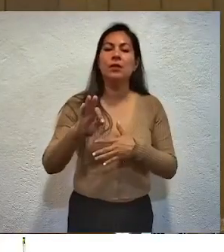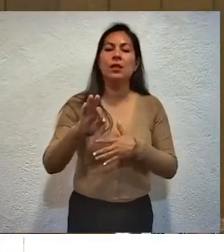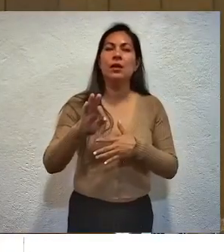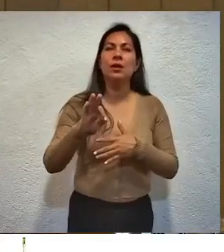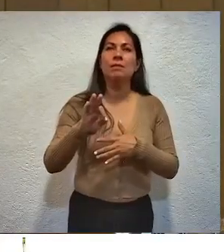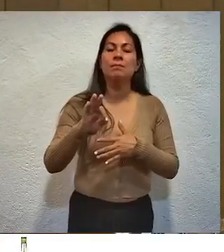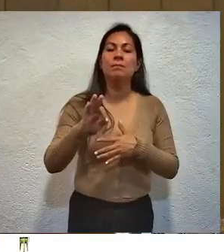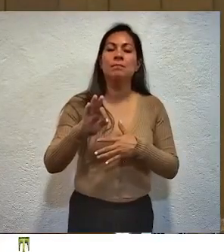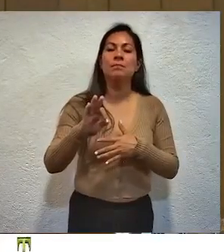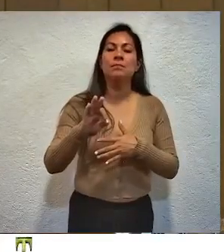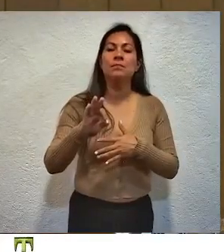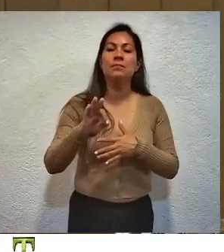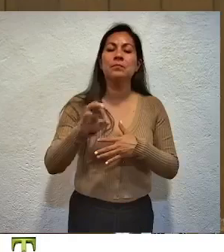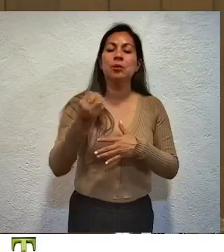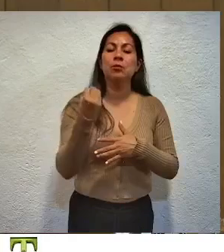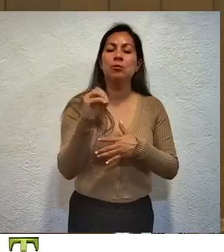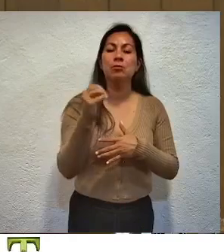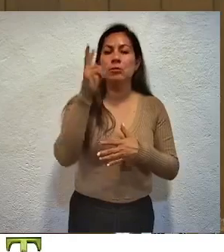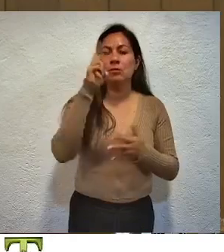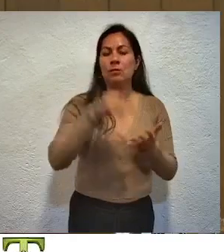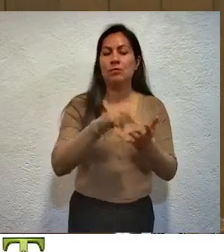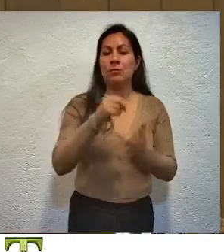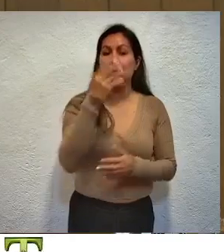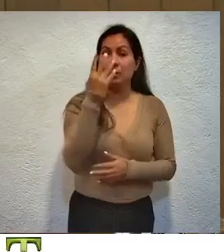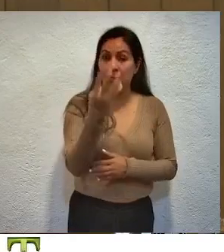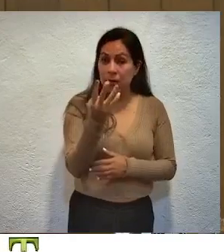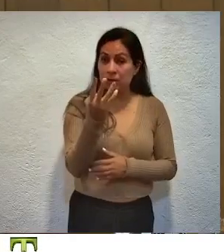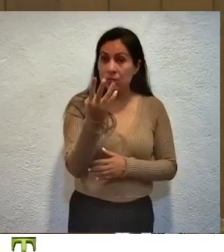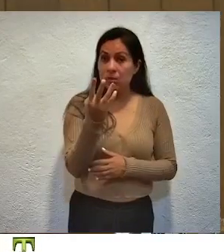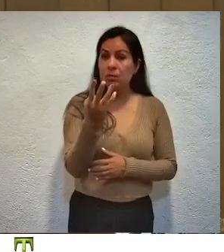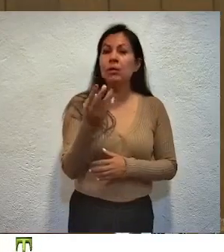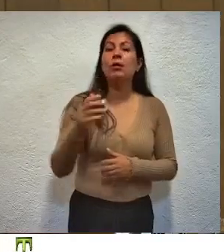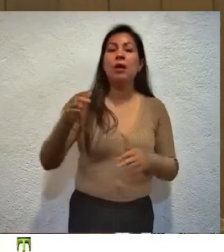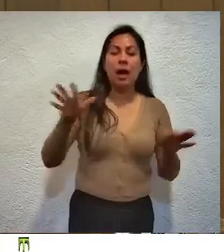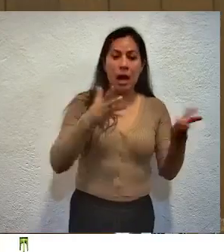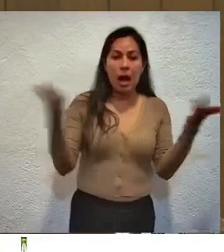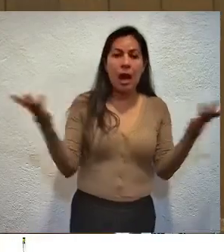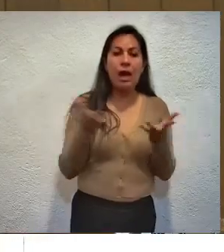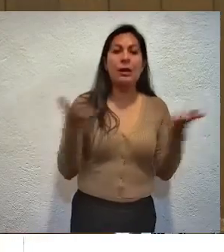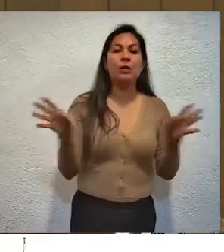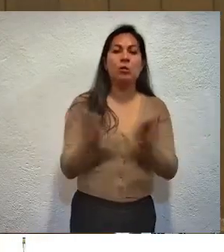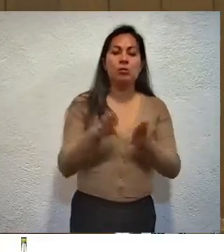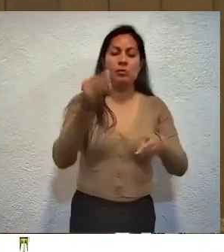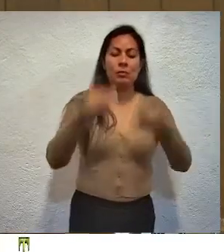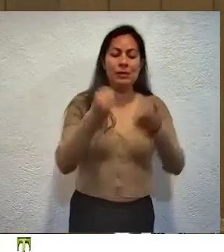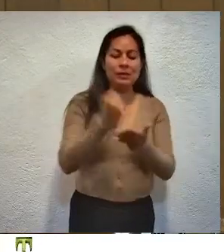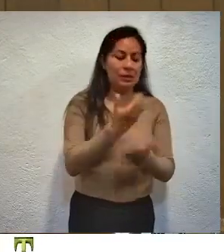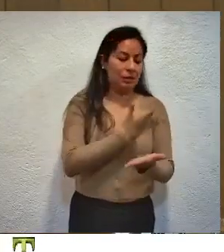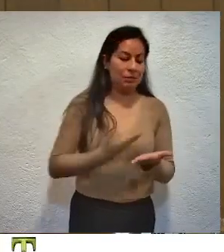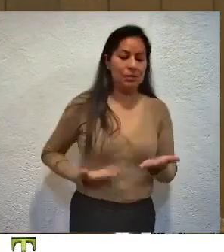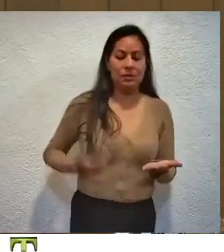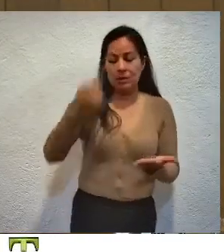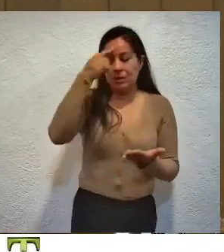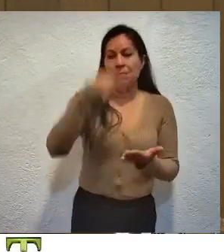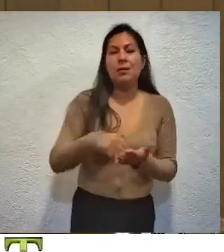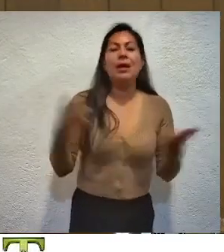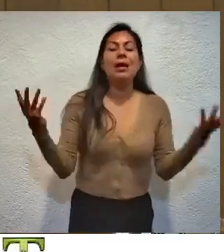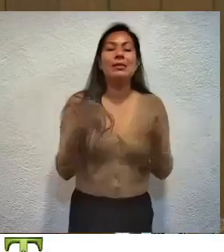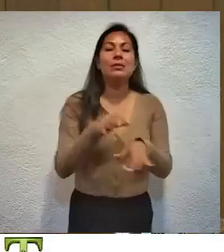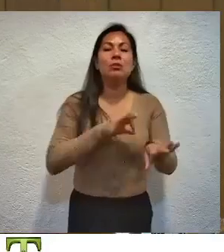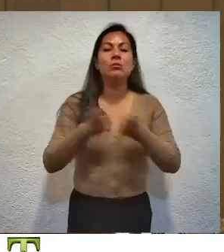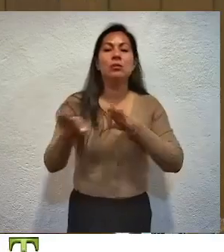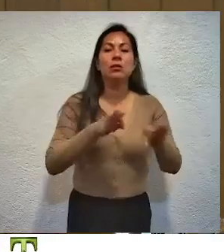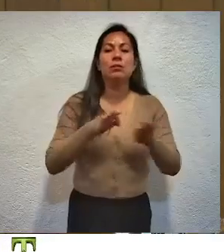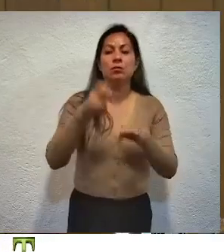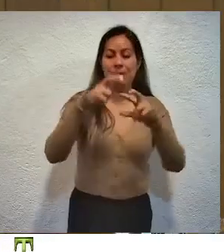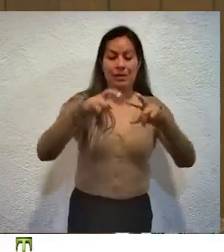de octubre del 2024, fungiré como magistrada presidenta para desarrollar los trabajos